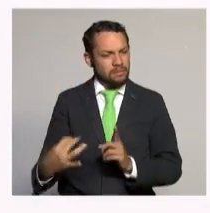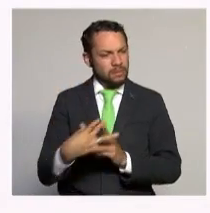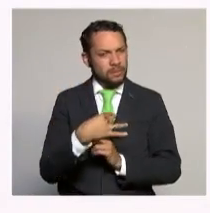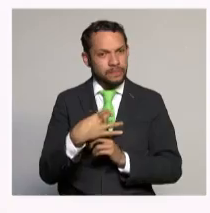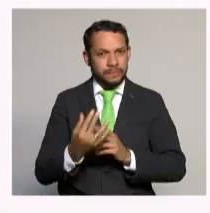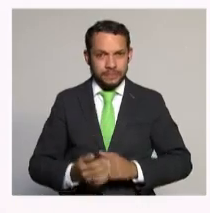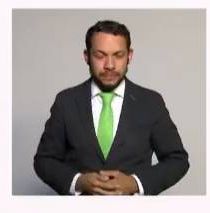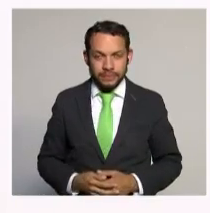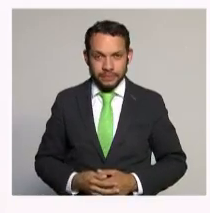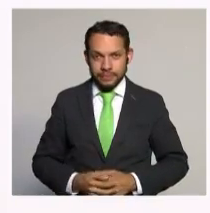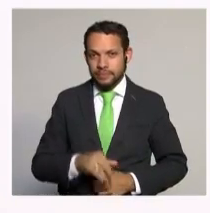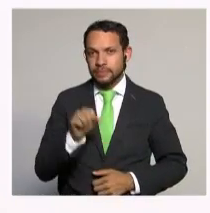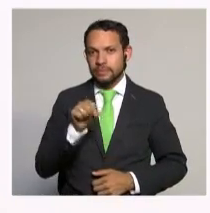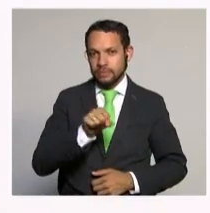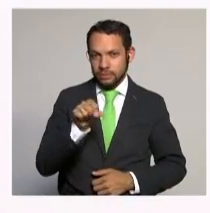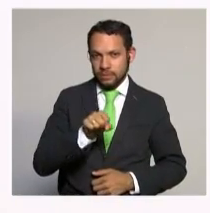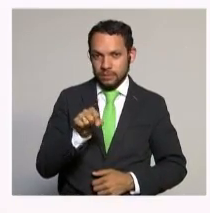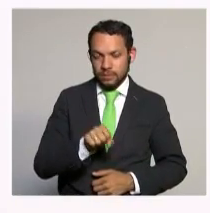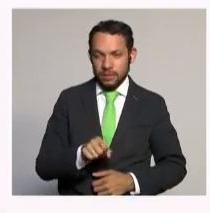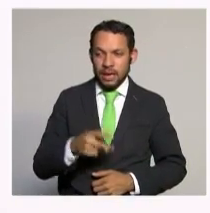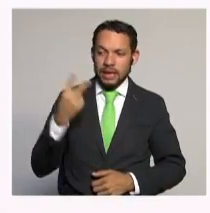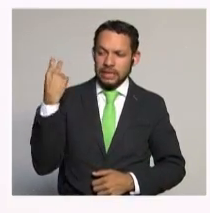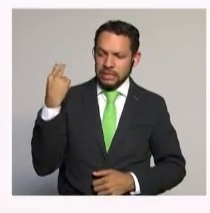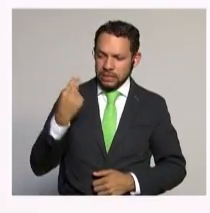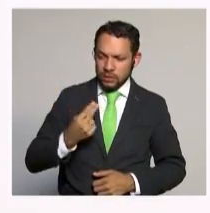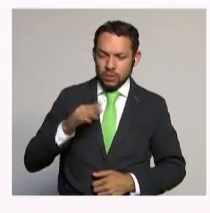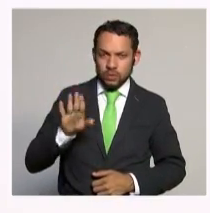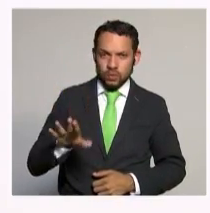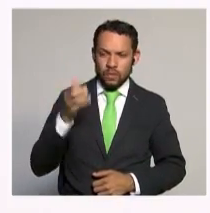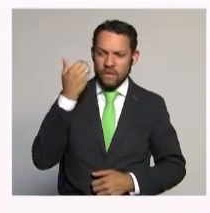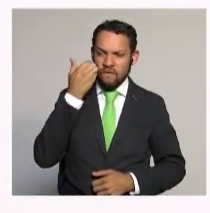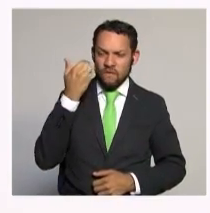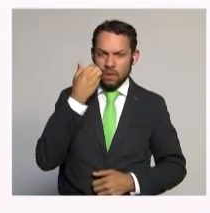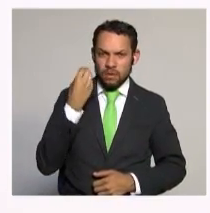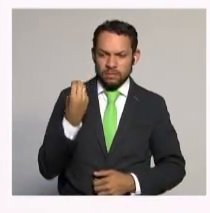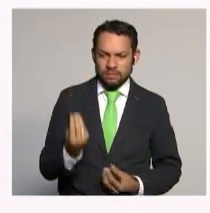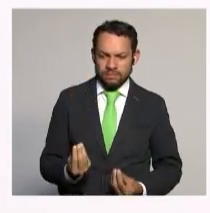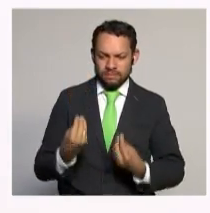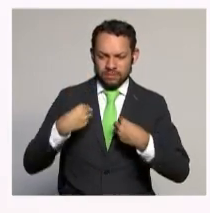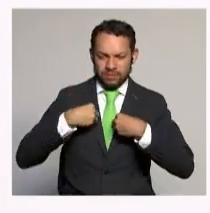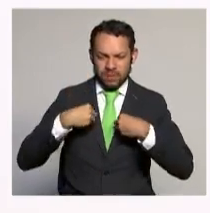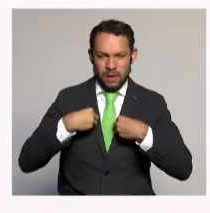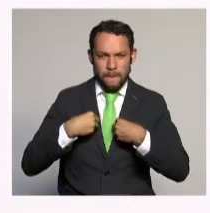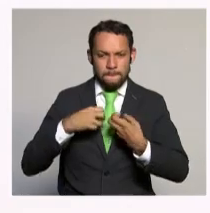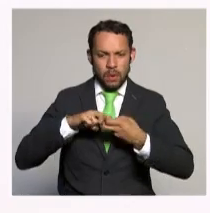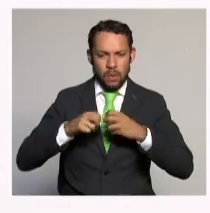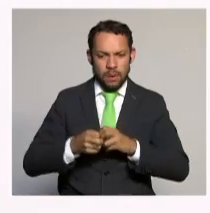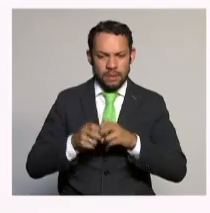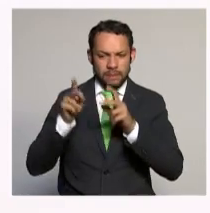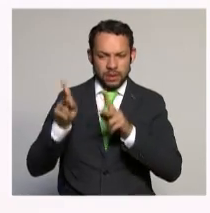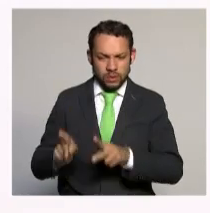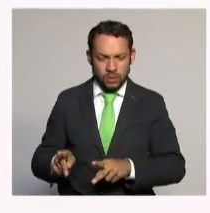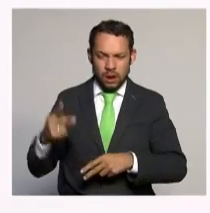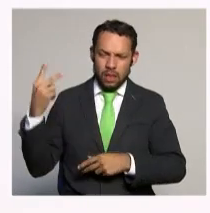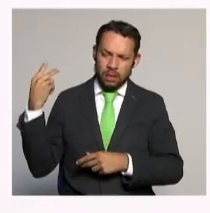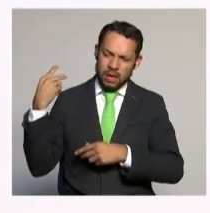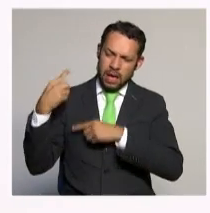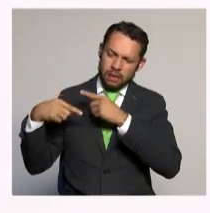en el devenir histórico de muchas enfermedades que han abordado al ser humano de alguna